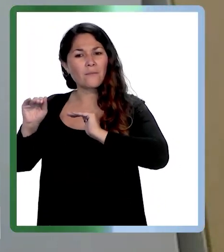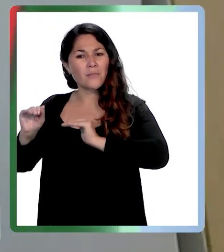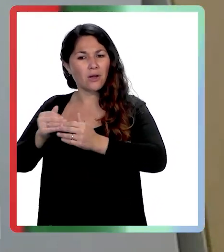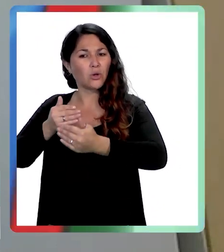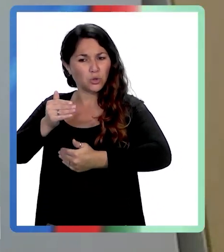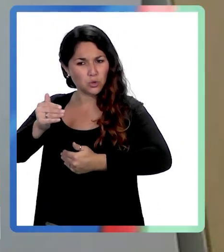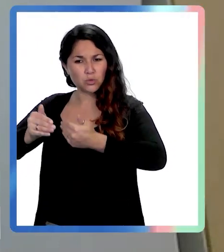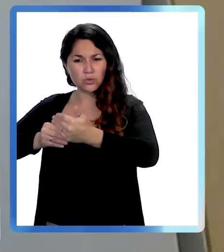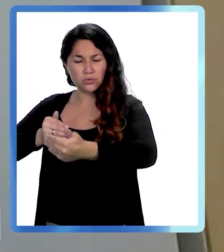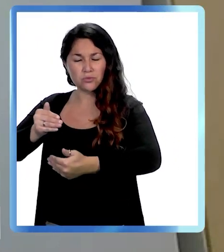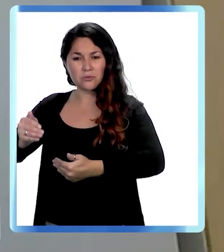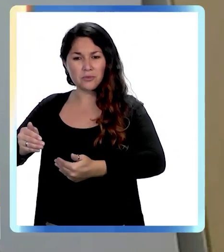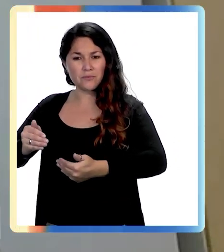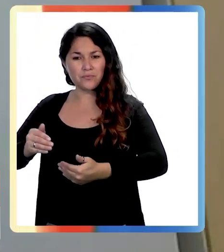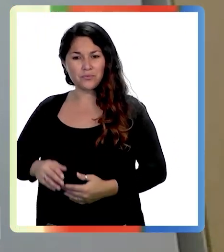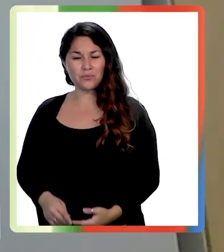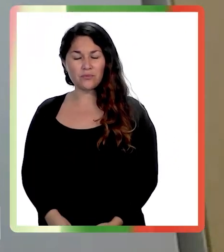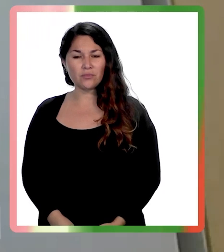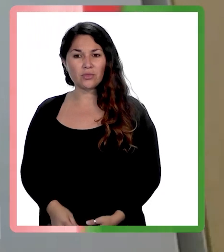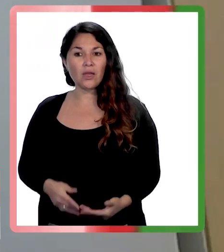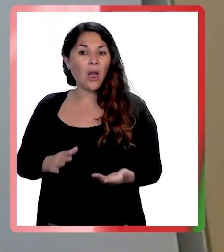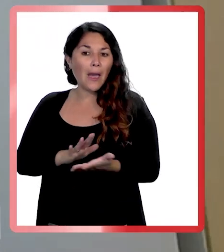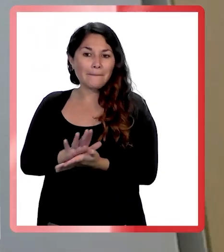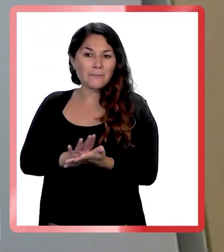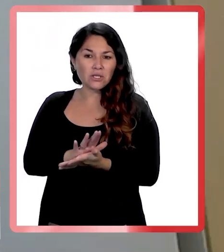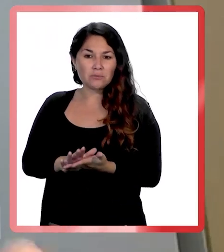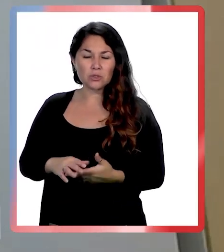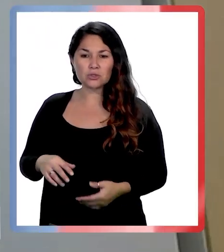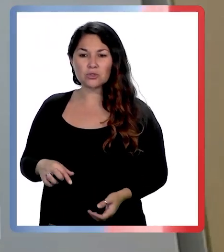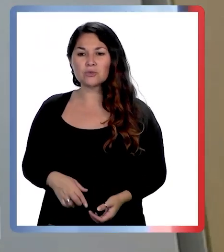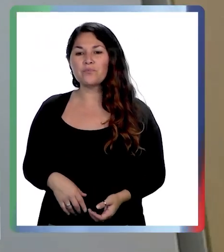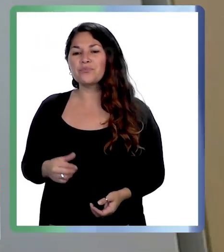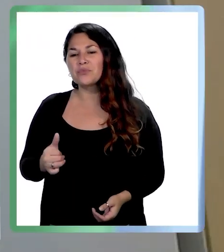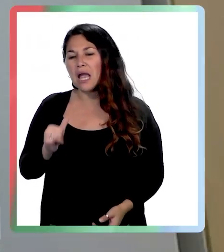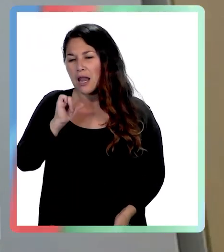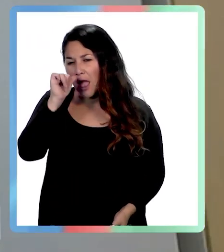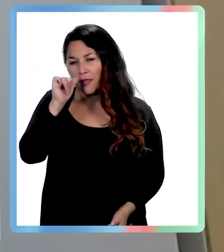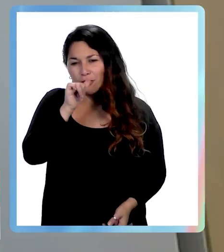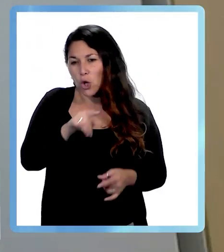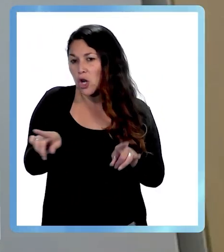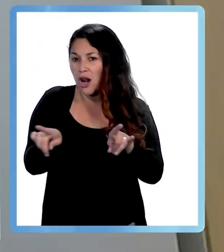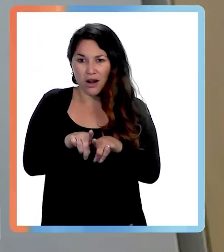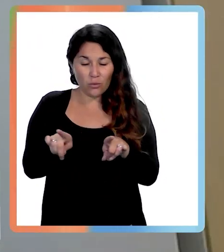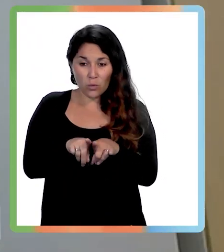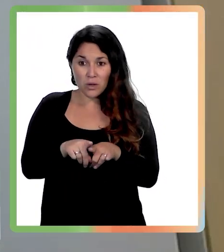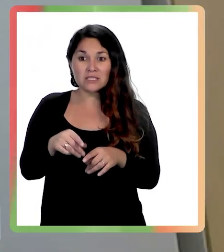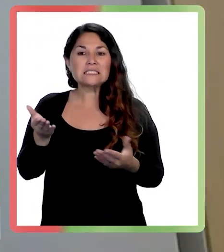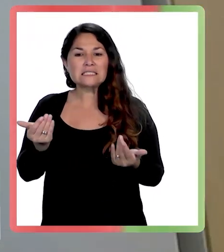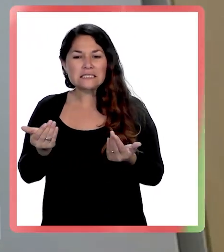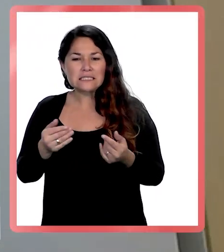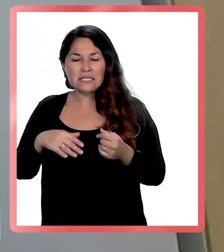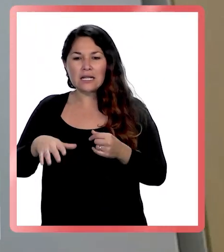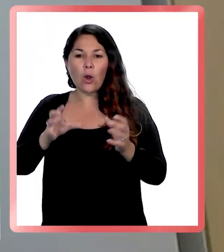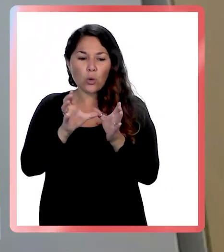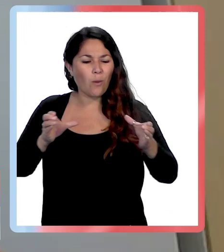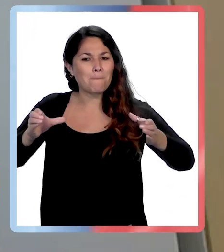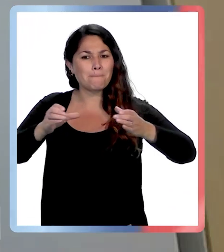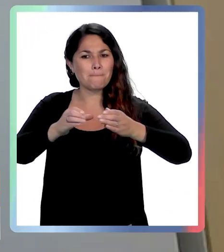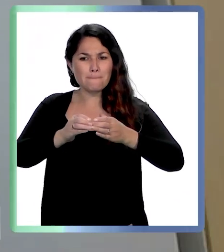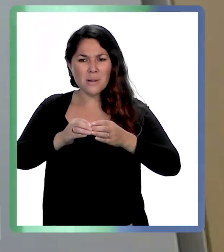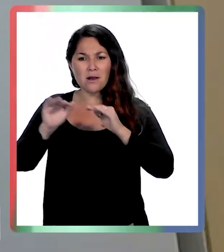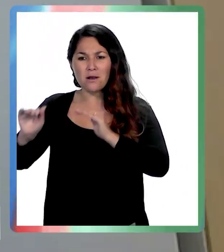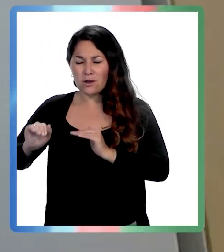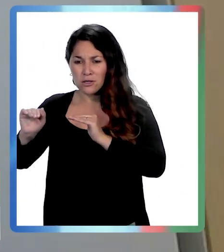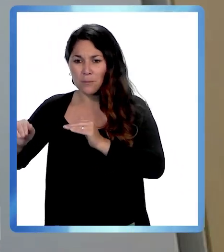símil de cómo se maneja, por ejemplo, un paciente que tiene poliadicción a drogas, por ejemplo, que requiere muchas veces de un psicólogo, psiquiatra,